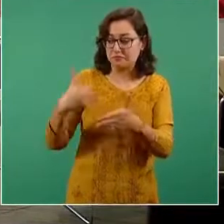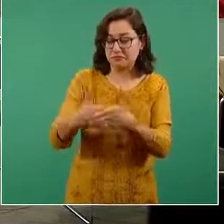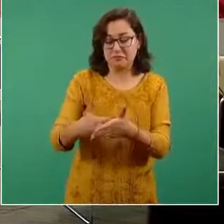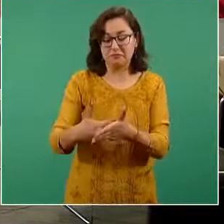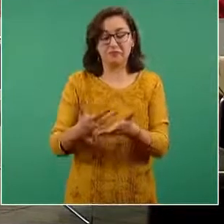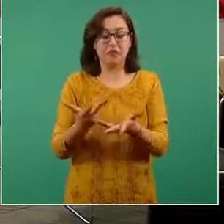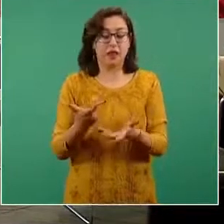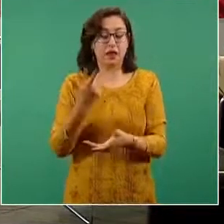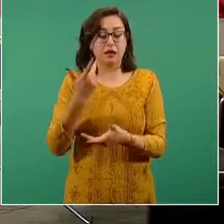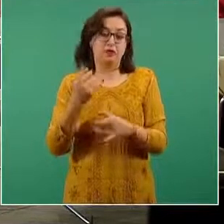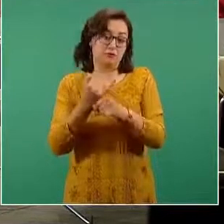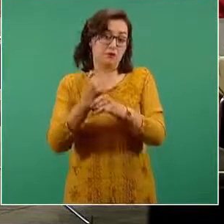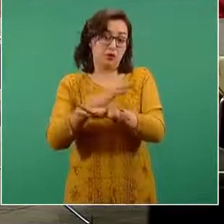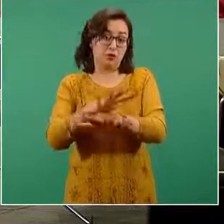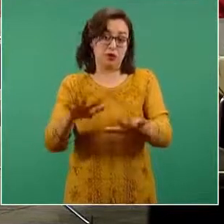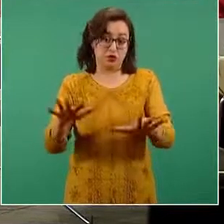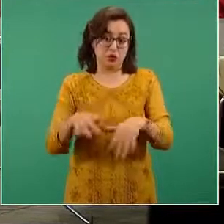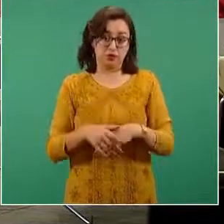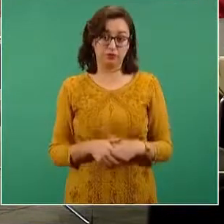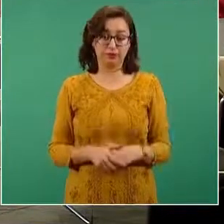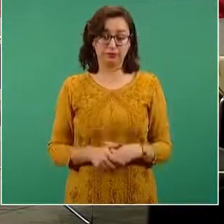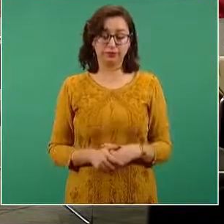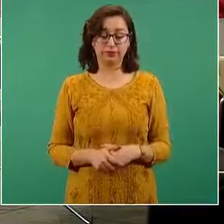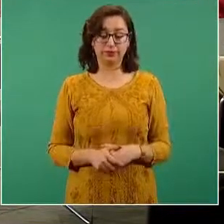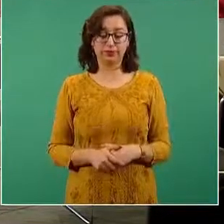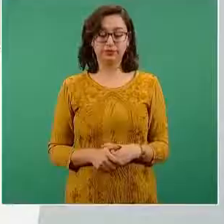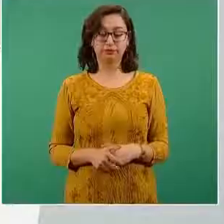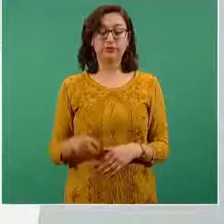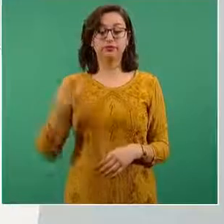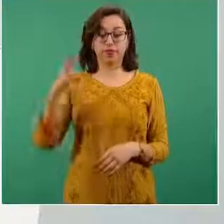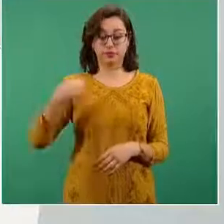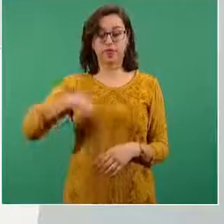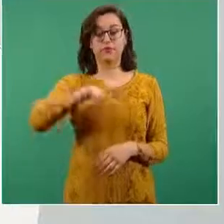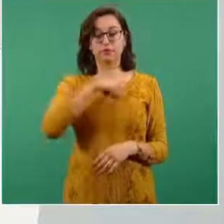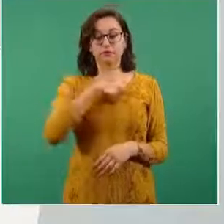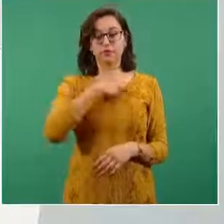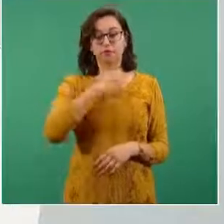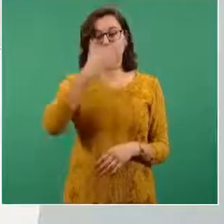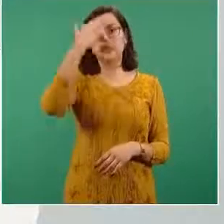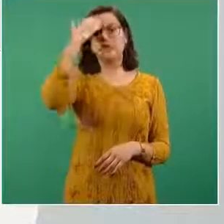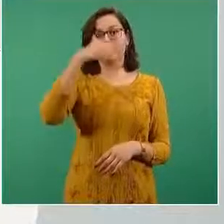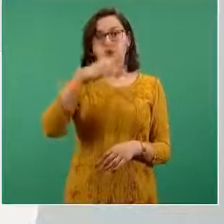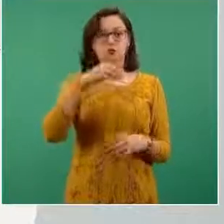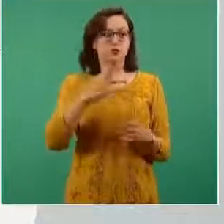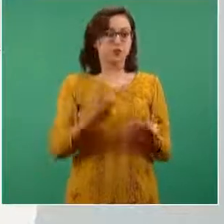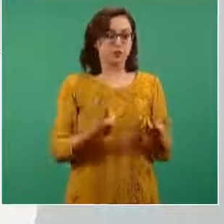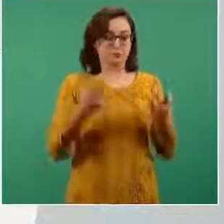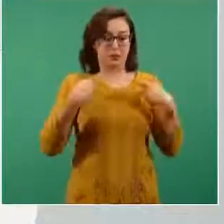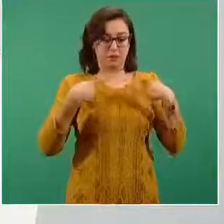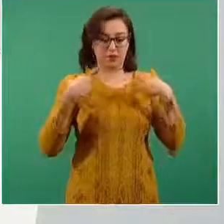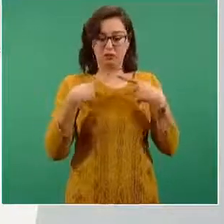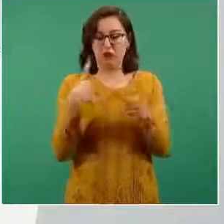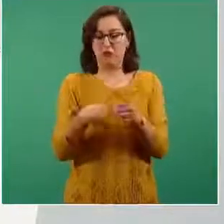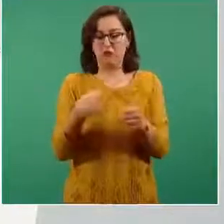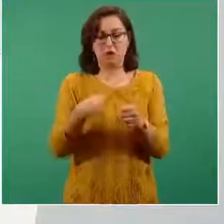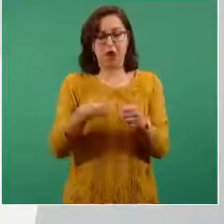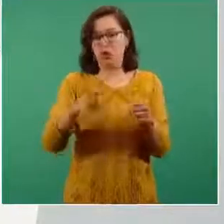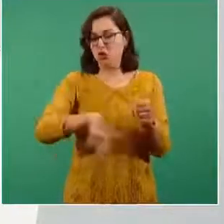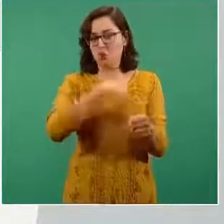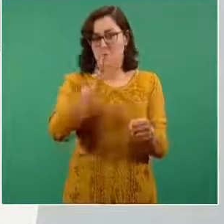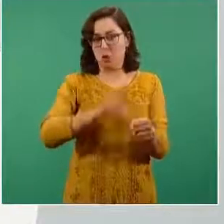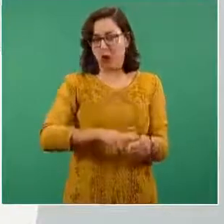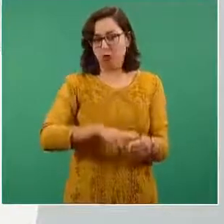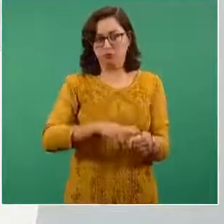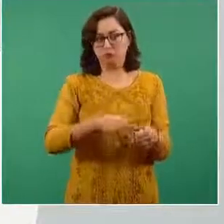temporalidad determinada. Comentábamos que conocemos que la inmunidad natural que genera la enfermedad sí